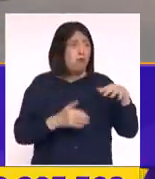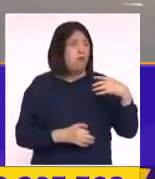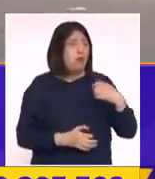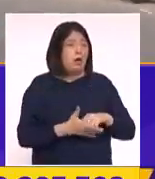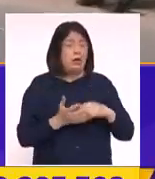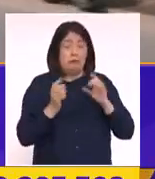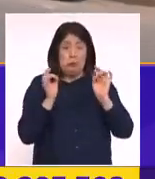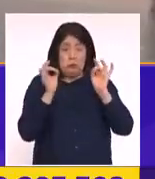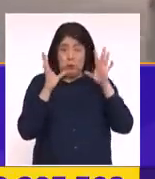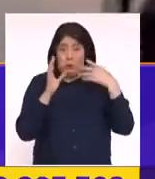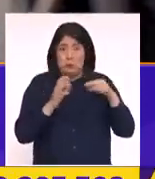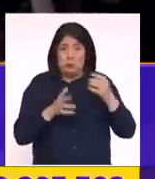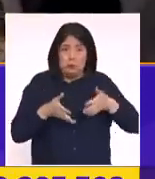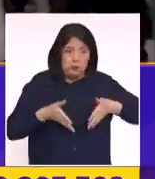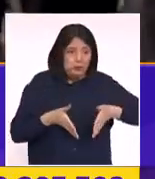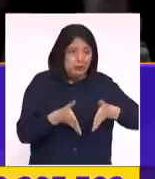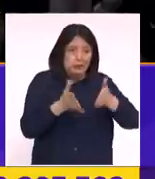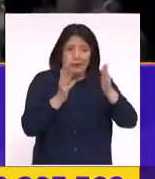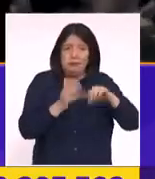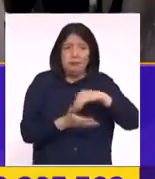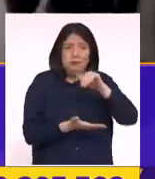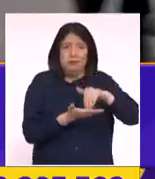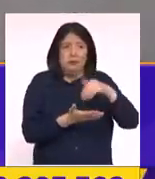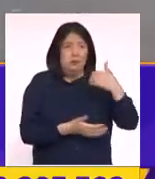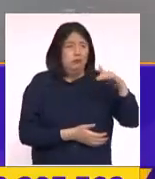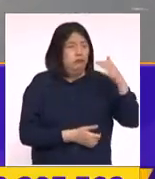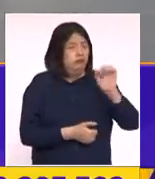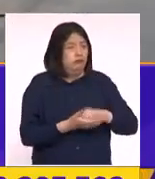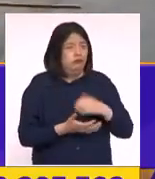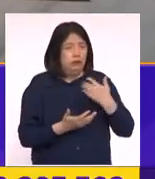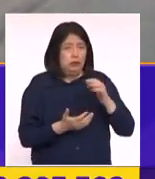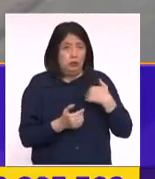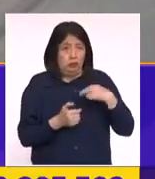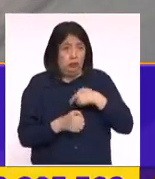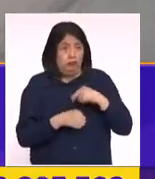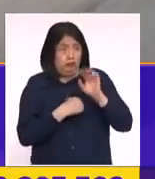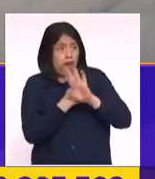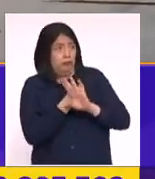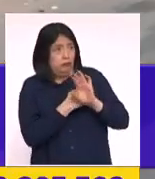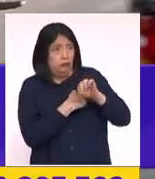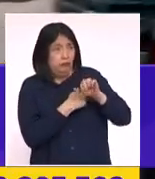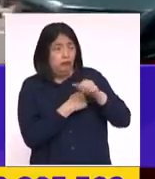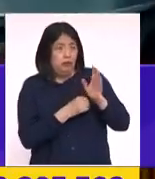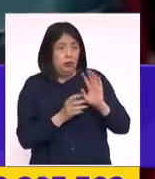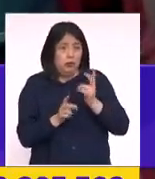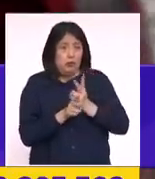situación aquí en la carretera central. Estamos a guardo, estamos...